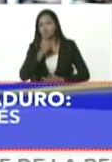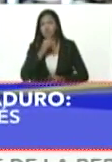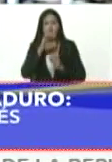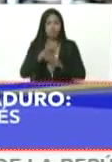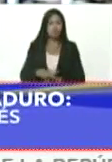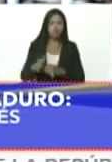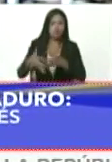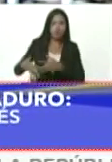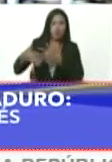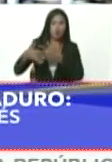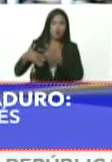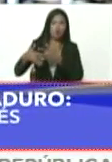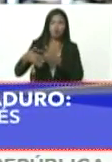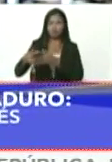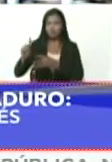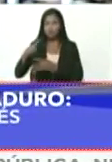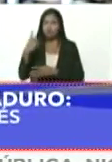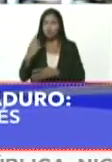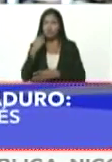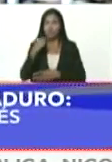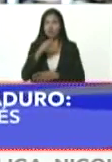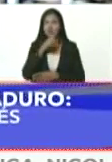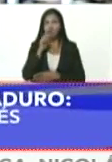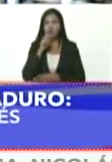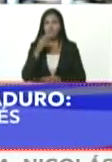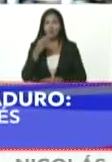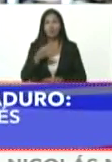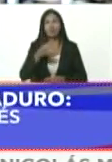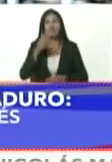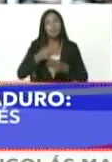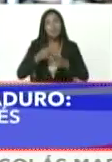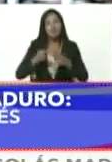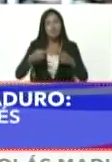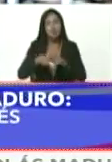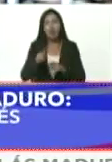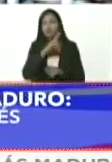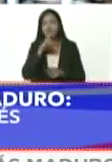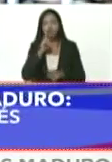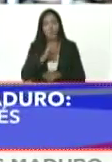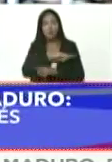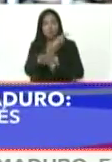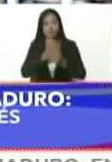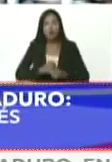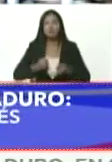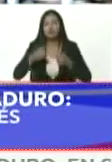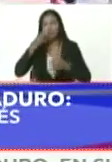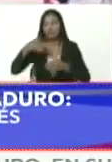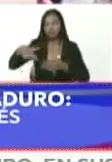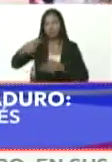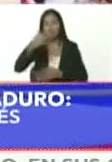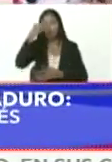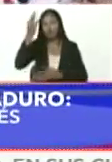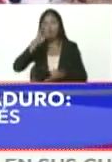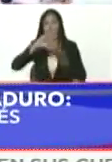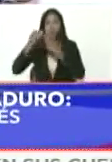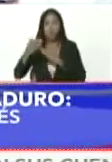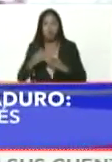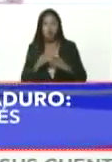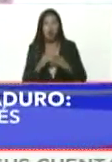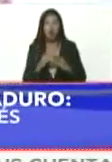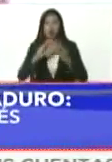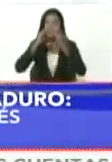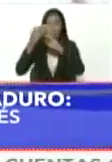imperialismo norteamericano solo tiene nombre y apellido. Ese milagro se llama poder popular, consejos comunales,